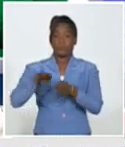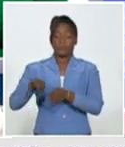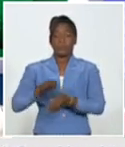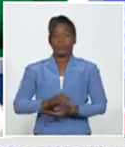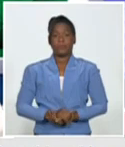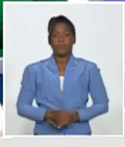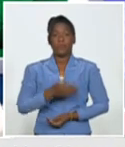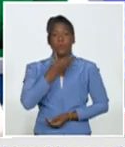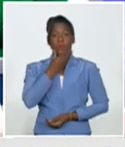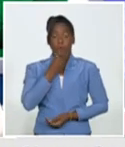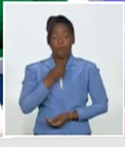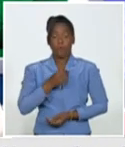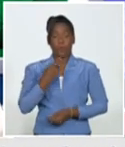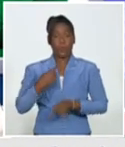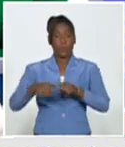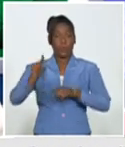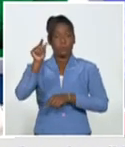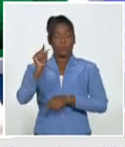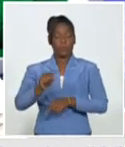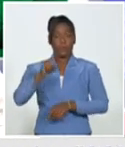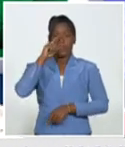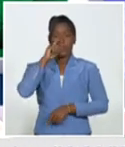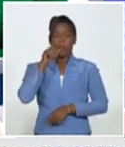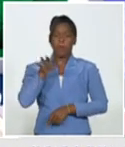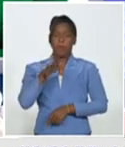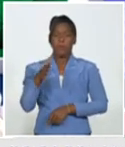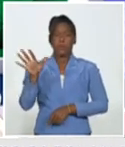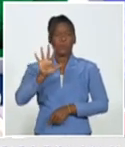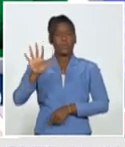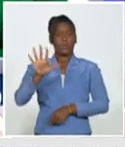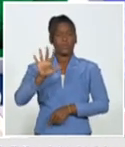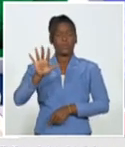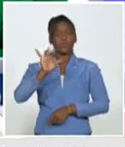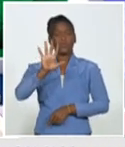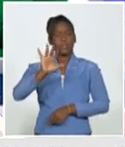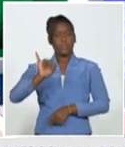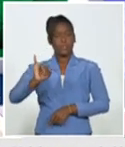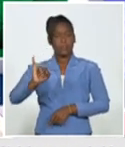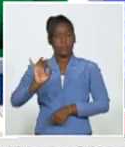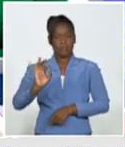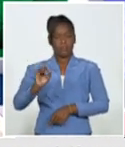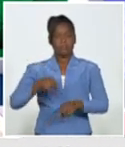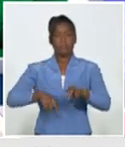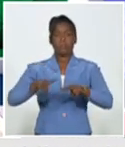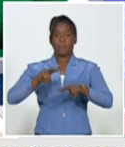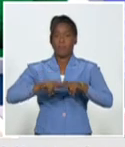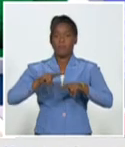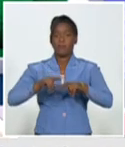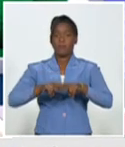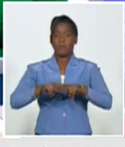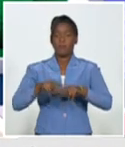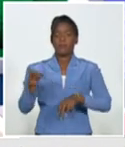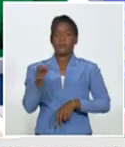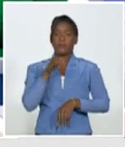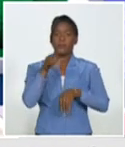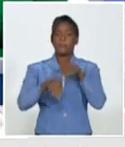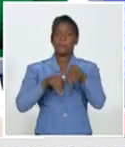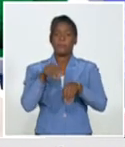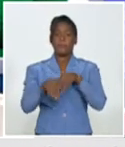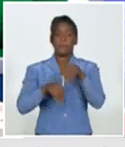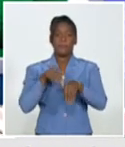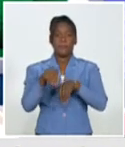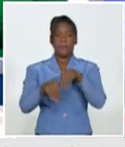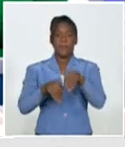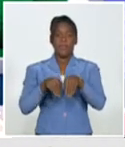también, 56 años, de aquí de La Habana, del municipio de Playa, contacto